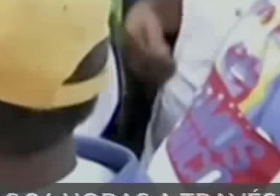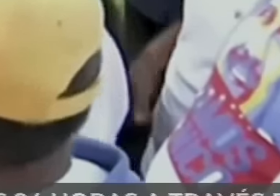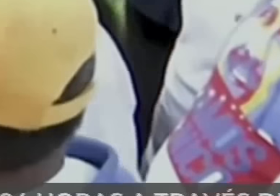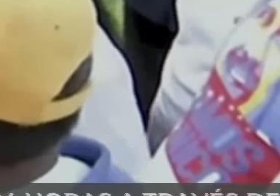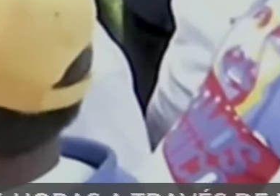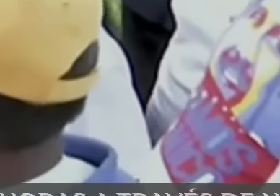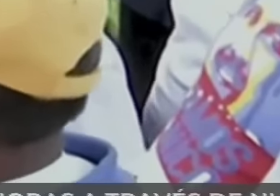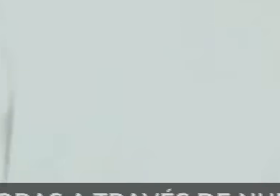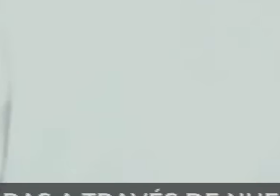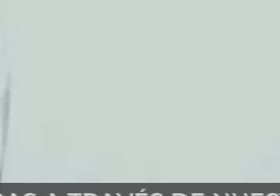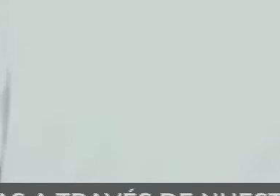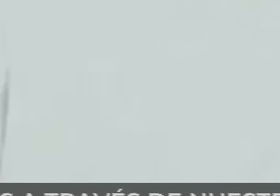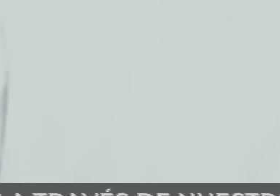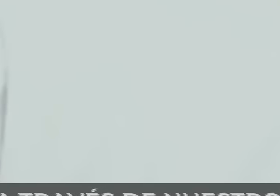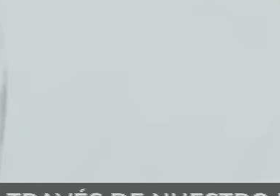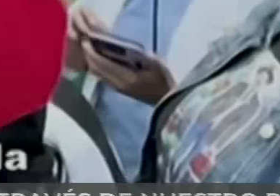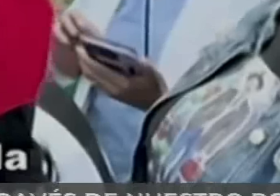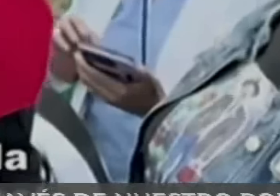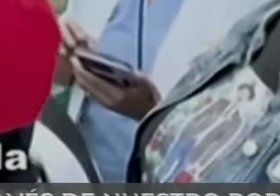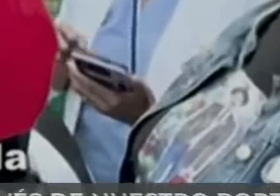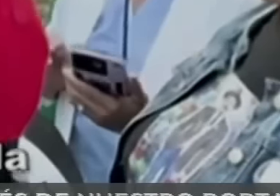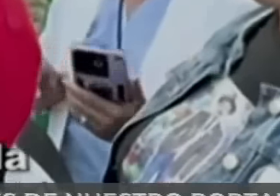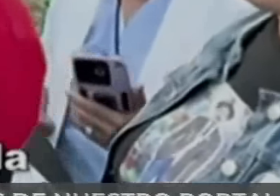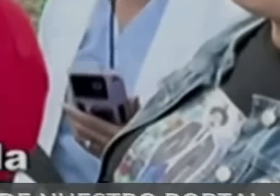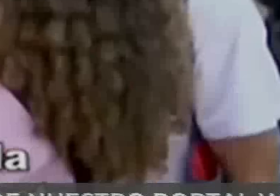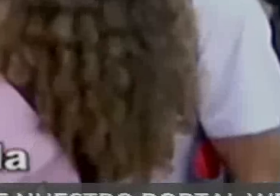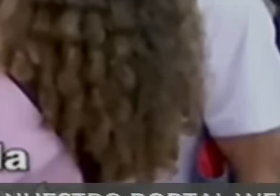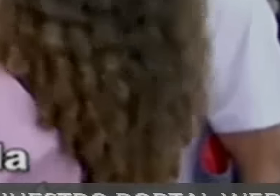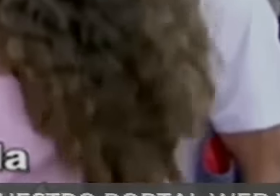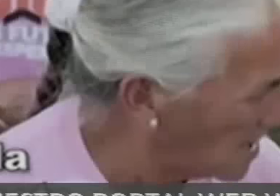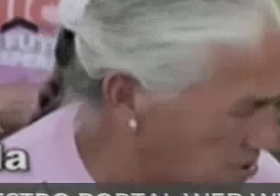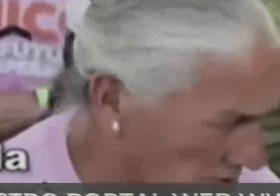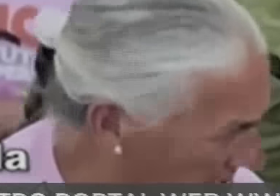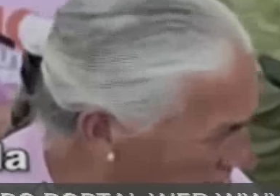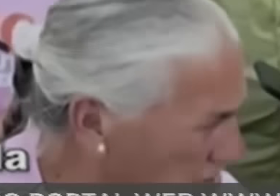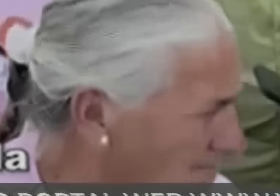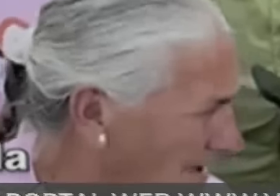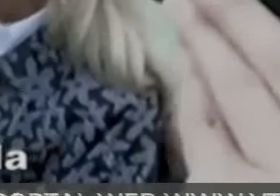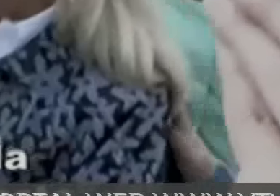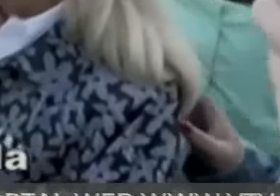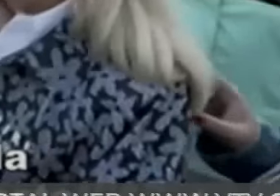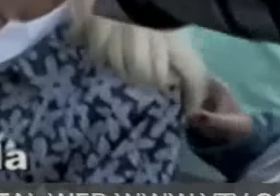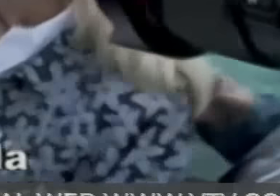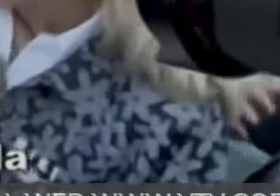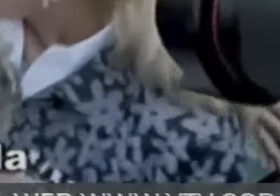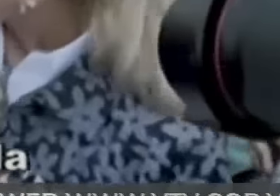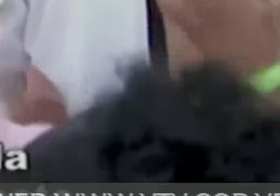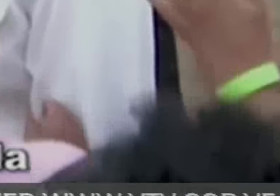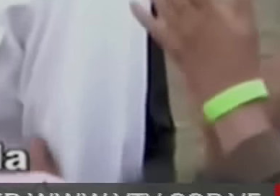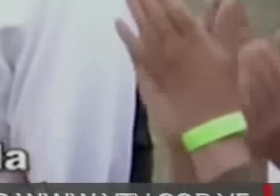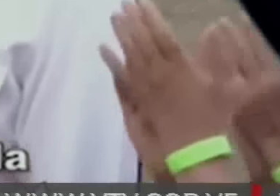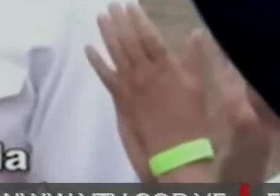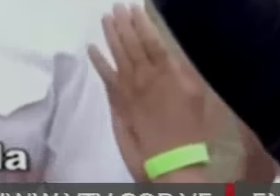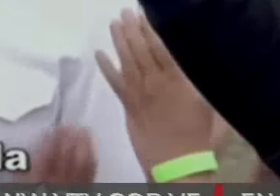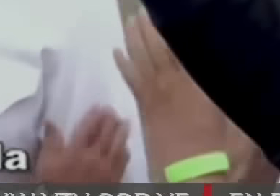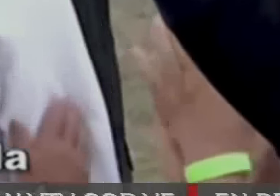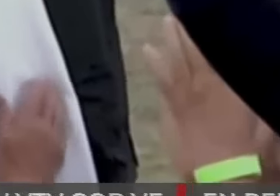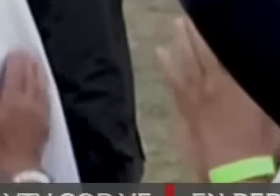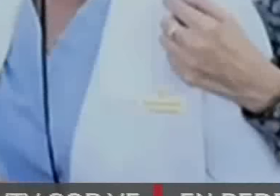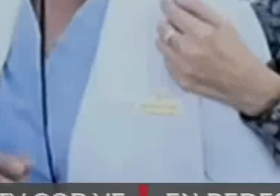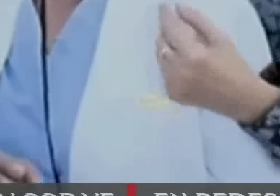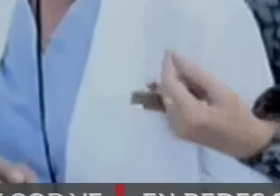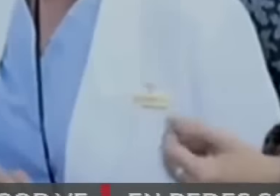su apoyo al presidente y conversaron sobre los proyectos aprobados en la consulta popular del pasado 25 de agosto.